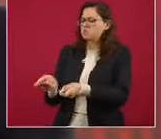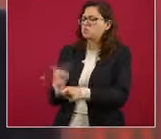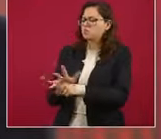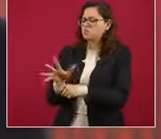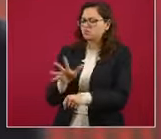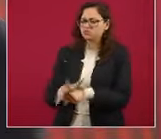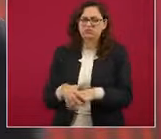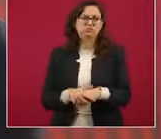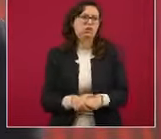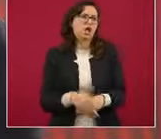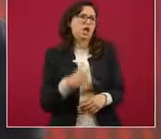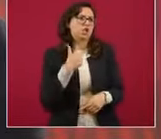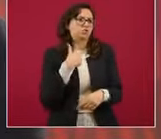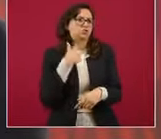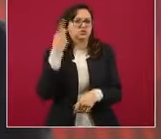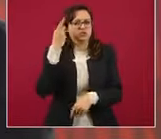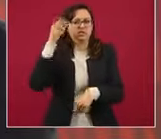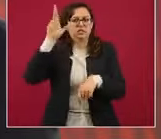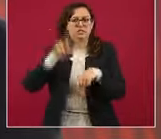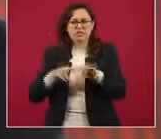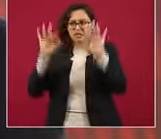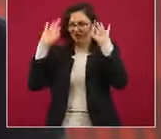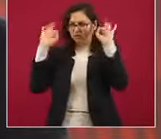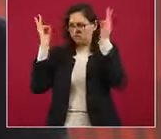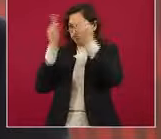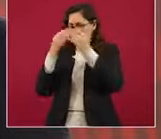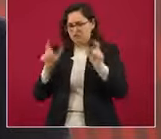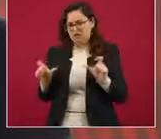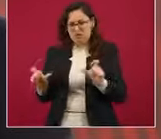pues quiero ser director de una aduana.